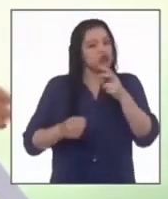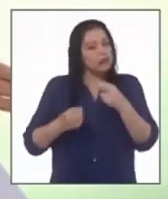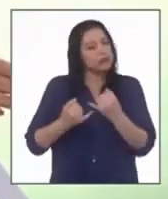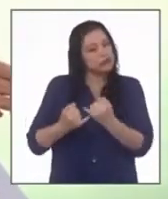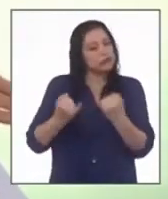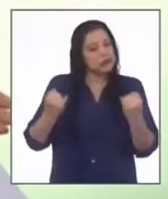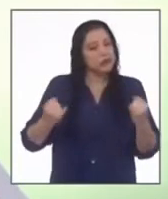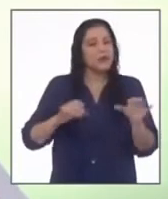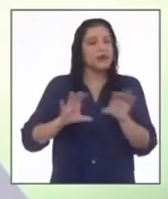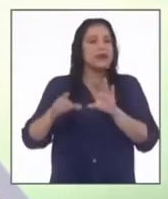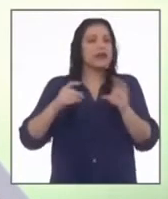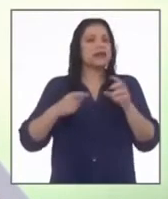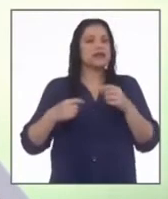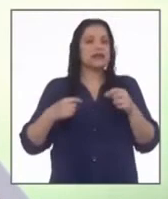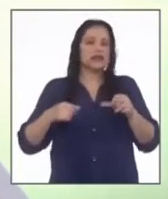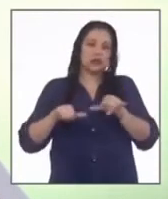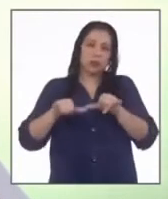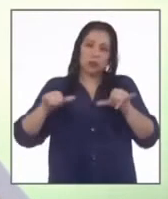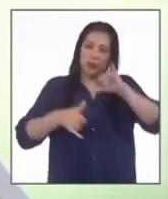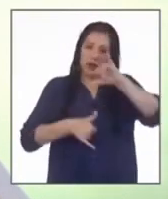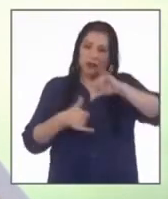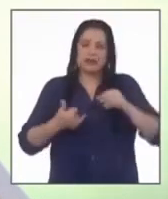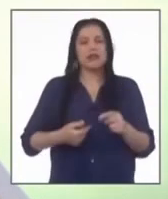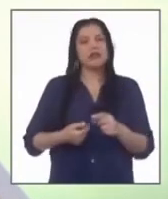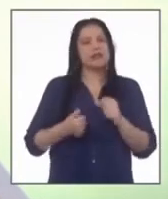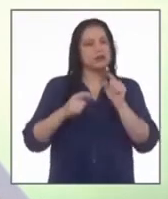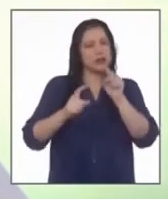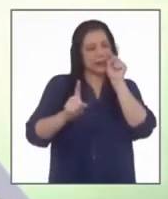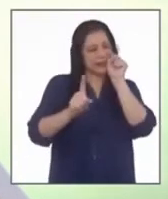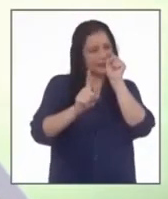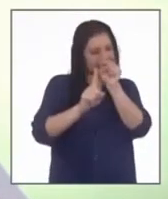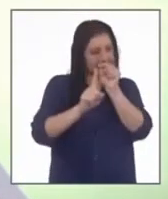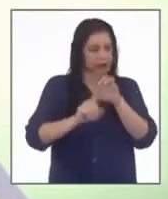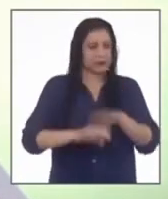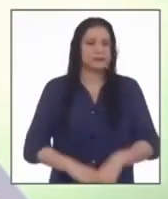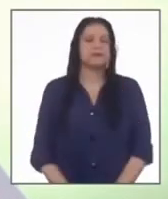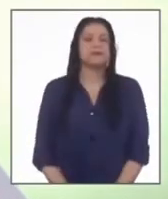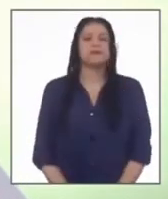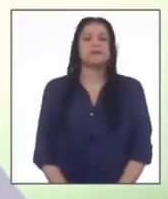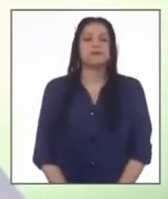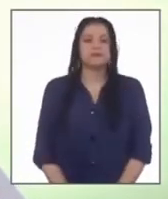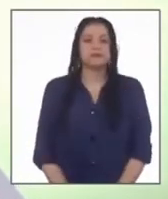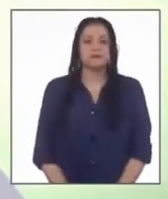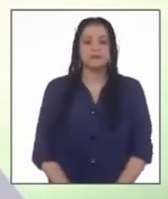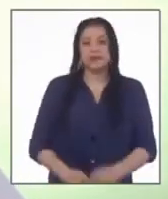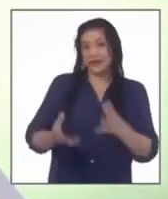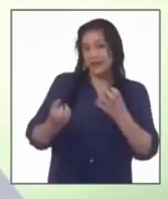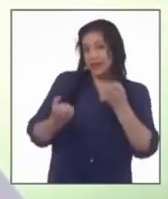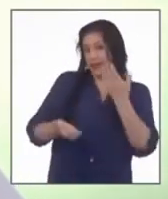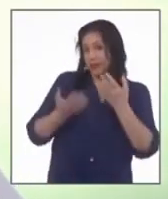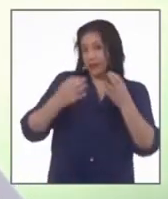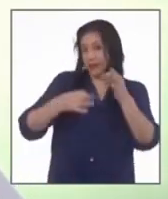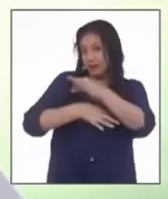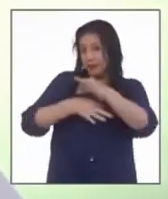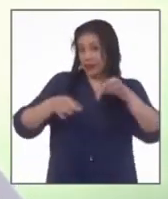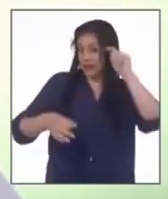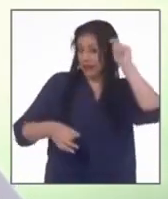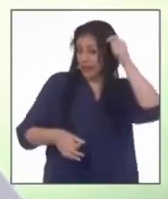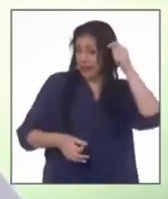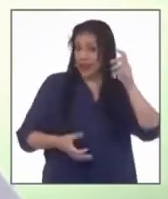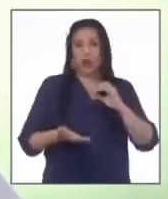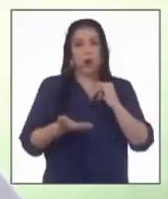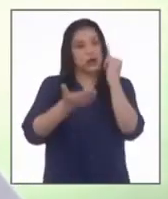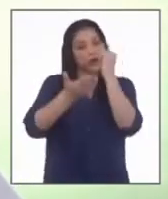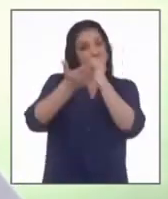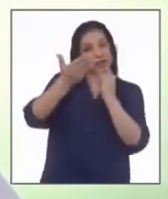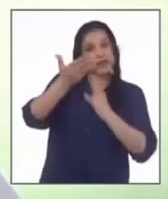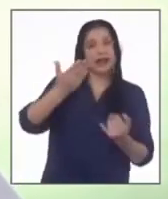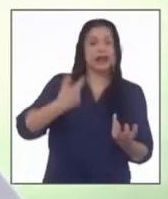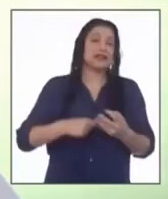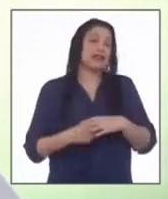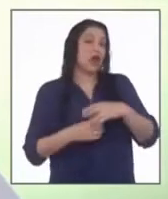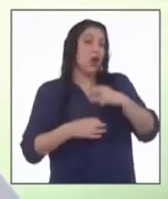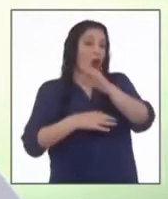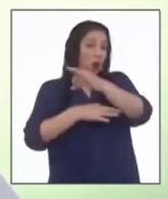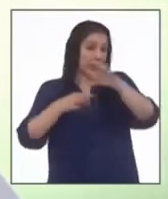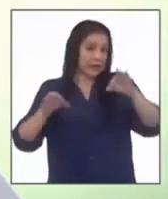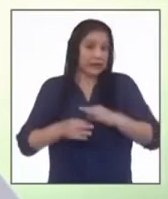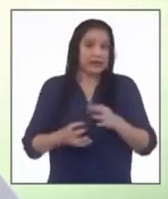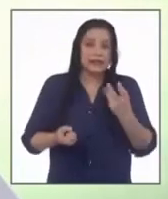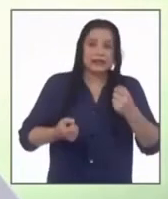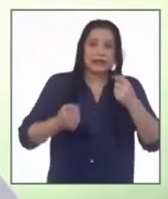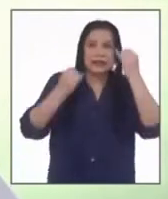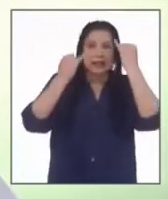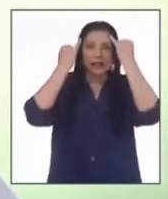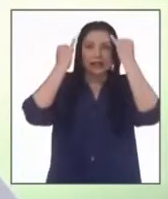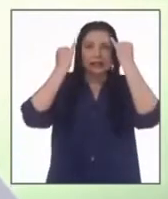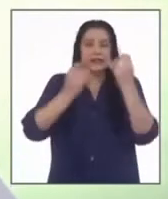instrumentos y realizando medidas y trazos con mucha precisión. ¿Quieres ser ingeniero? ¿Dibujante o arquitecto? ¿Quieres